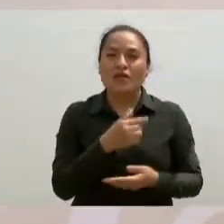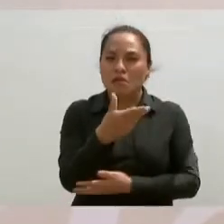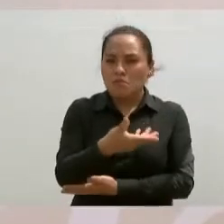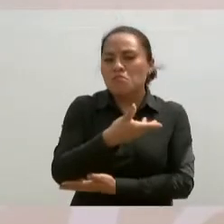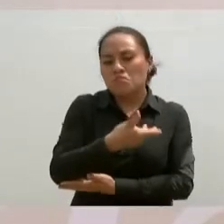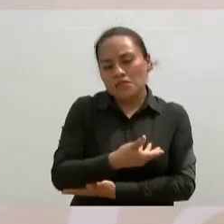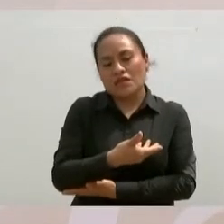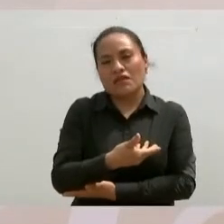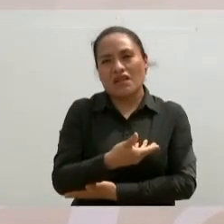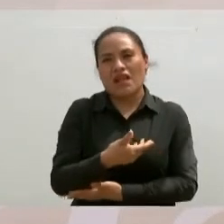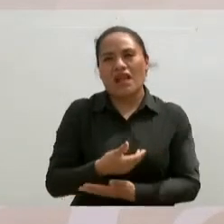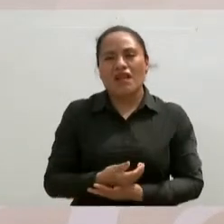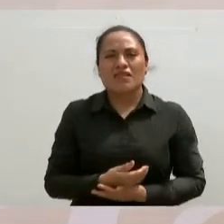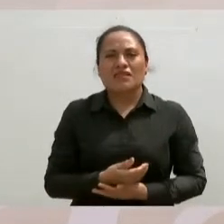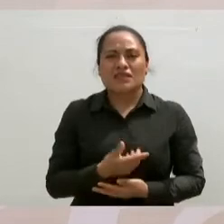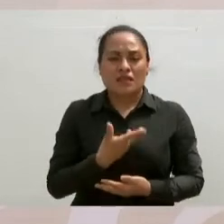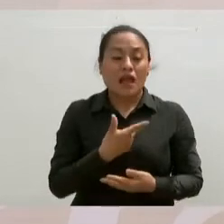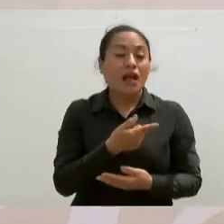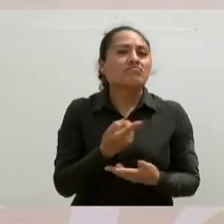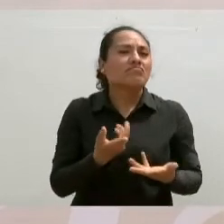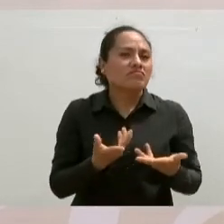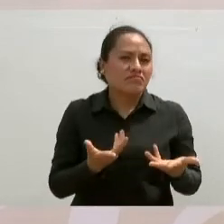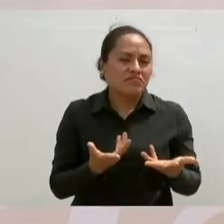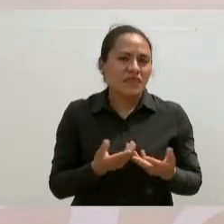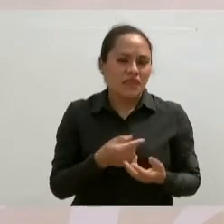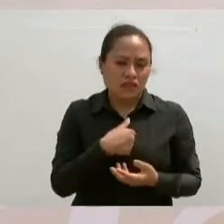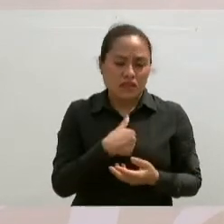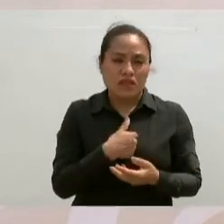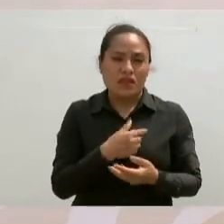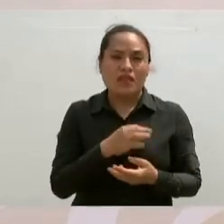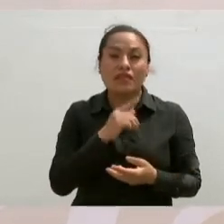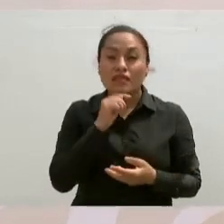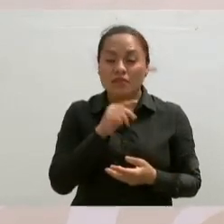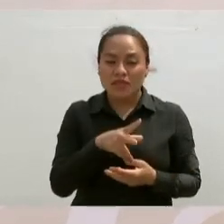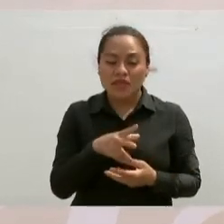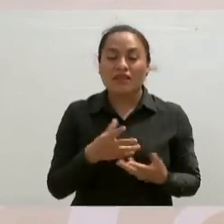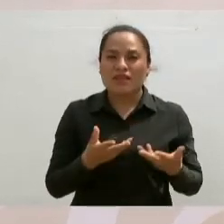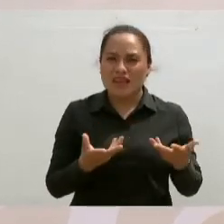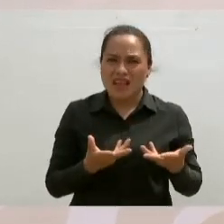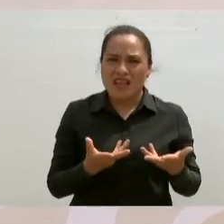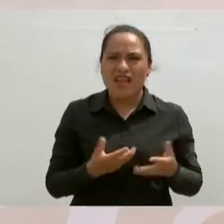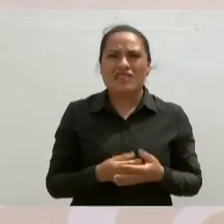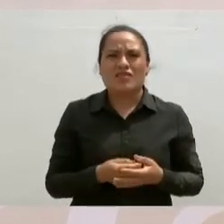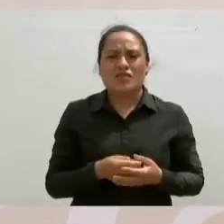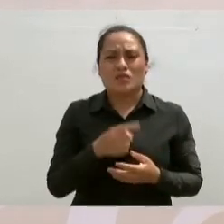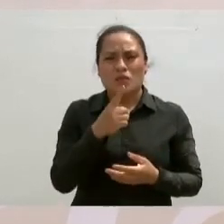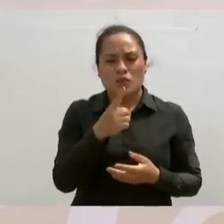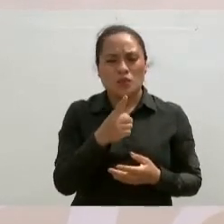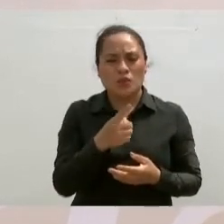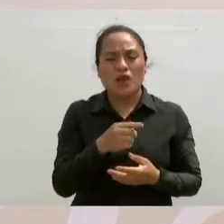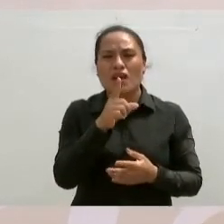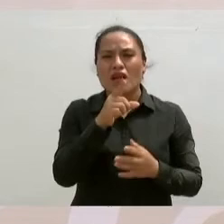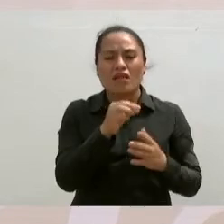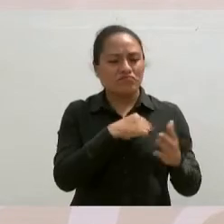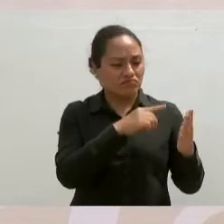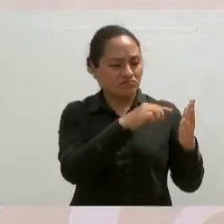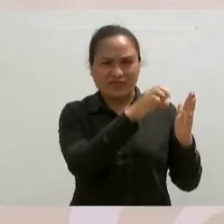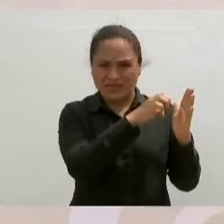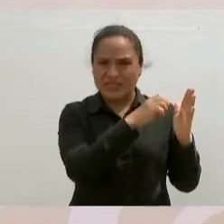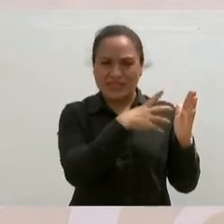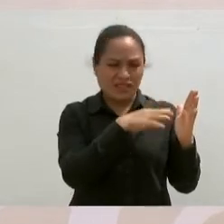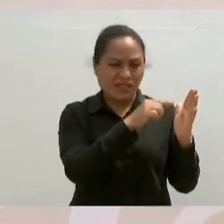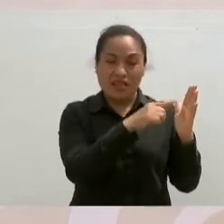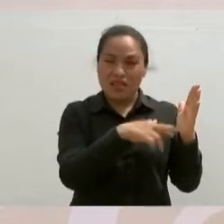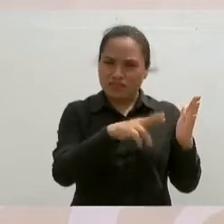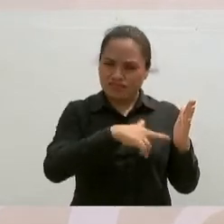pidieron de que se regresara una cláusula del